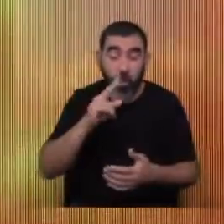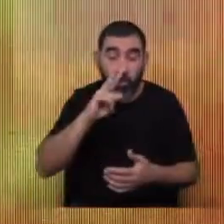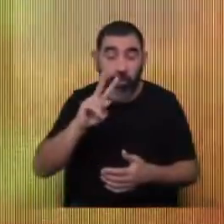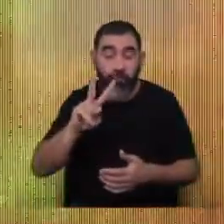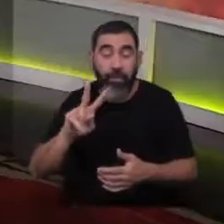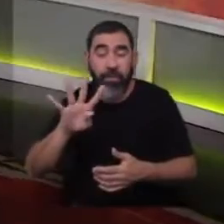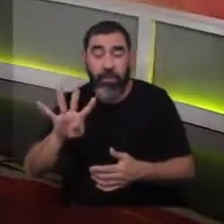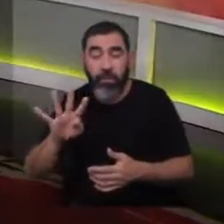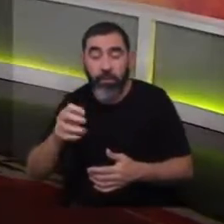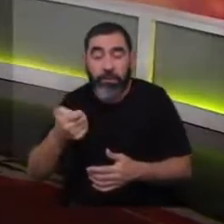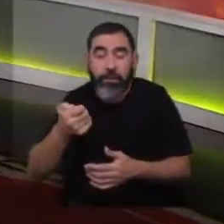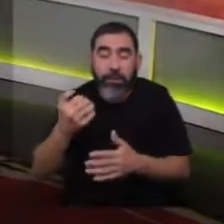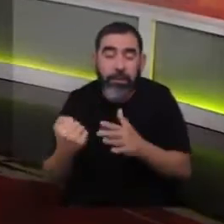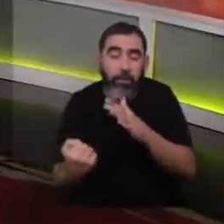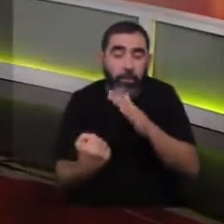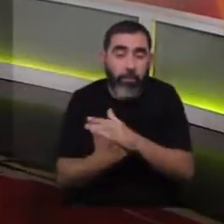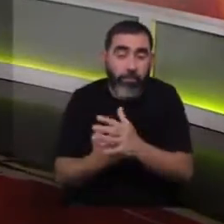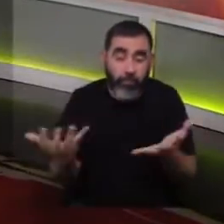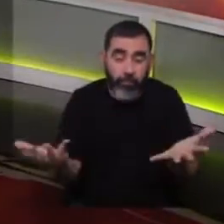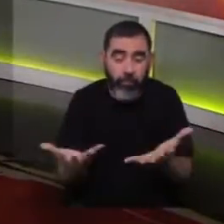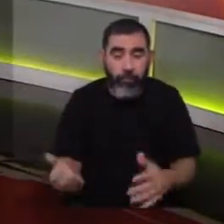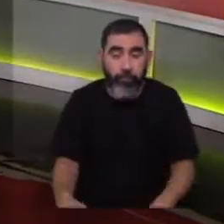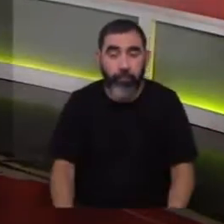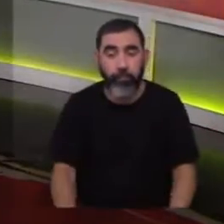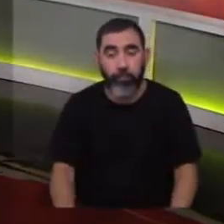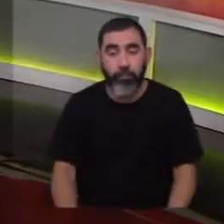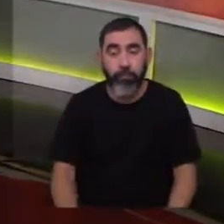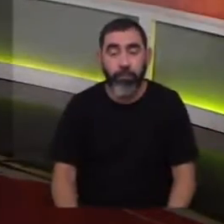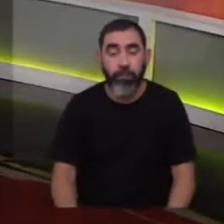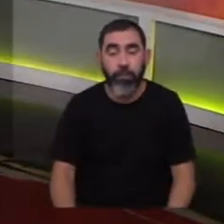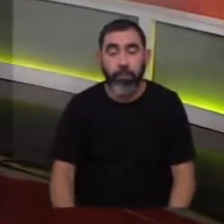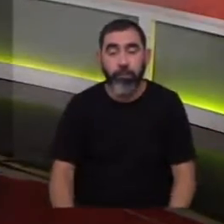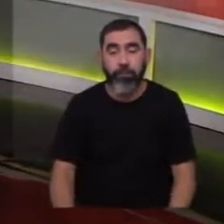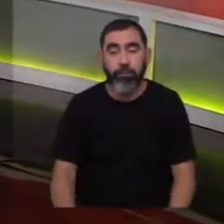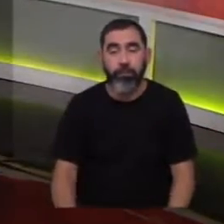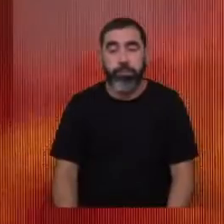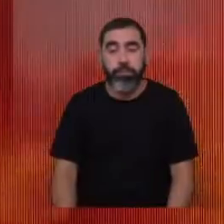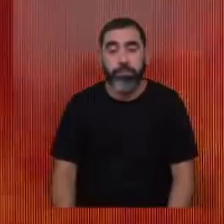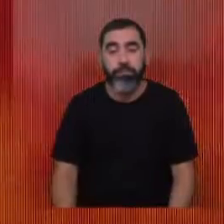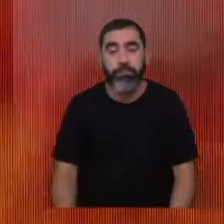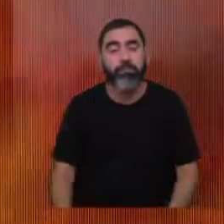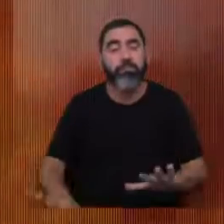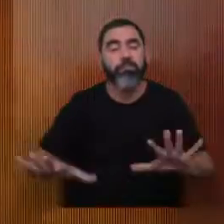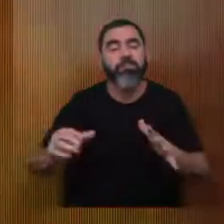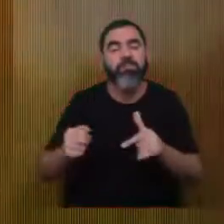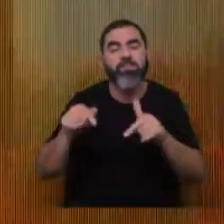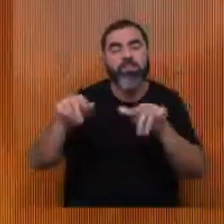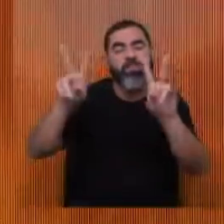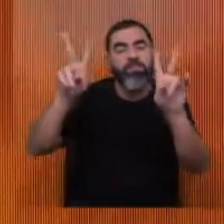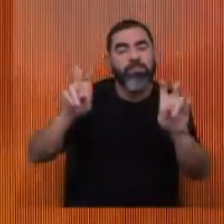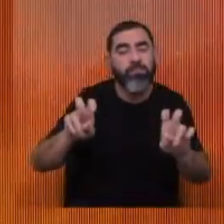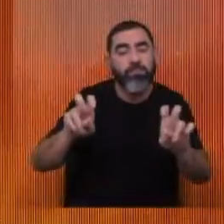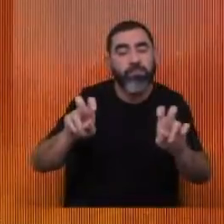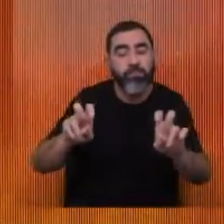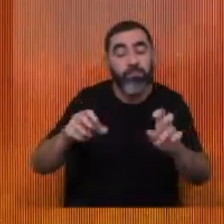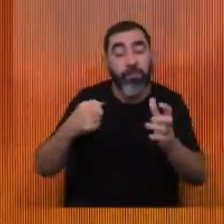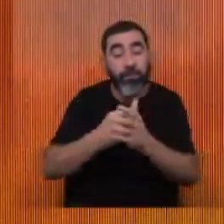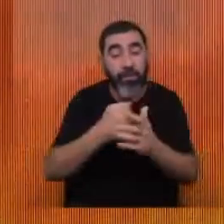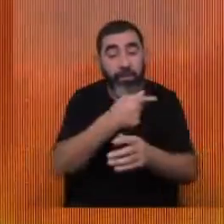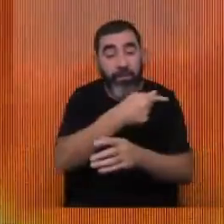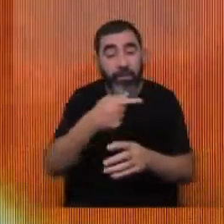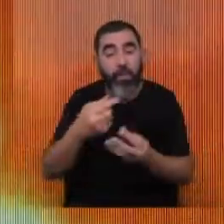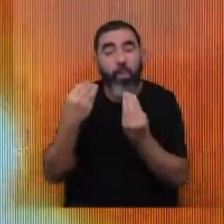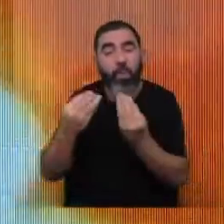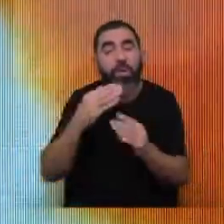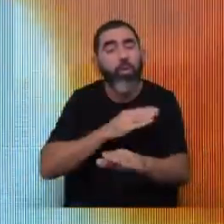estamos, digamos, en el pico que corresponde de a este ese periodo. ciclo. Perfecto. De este periodo. Entonces, bueno, pero ¿qué pasa en esos picos? Esto es lo que pasó este fin de semana. ¿Cuáles